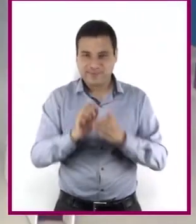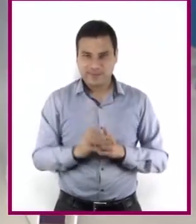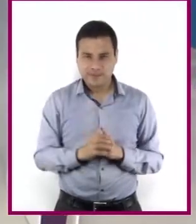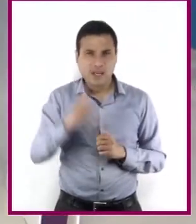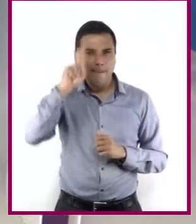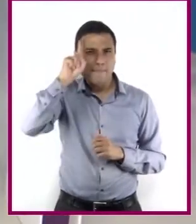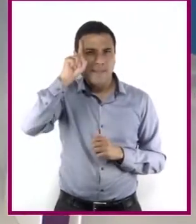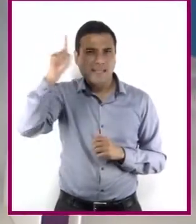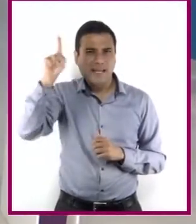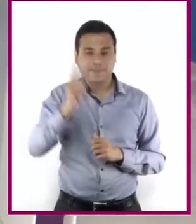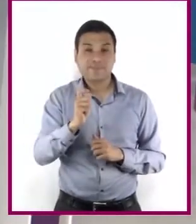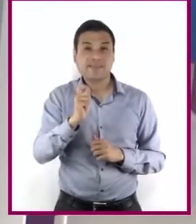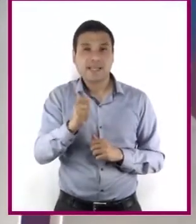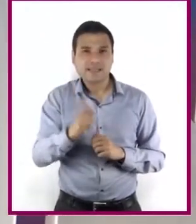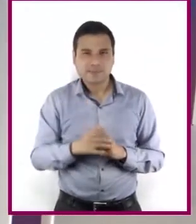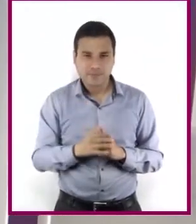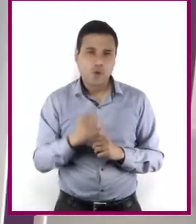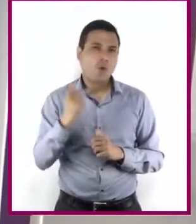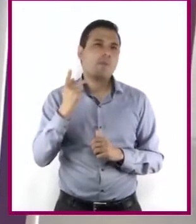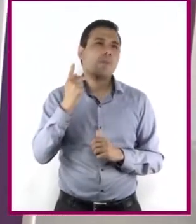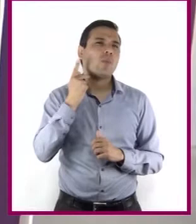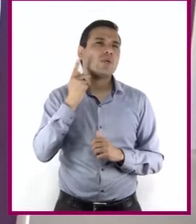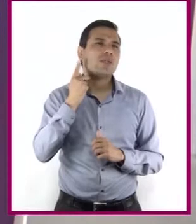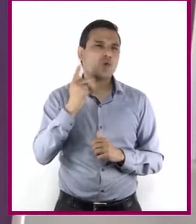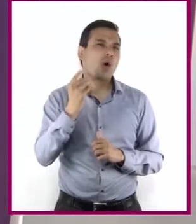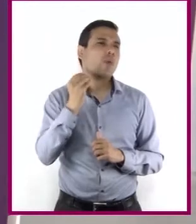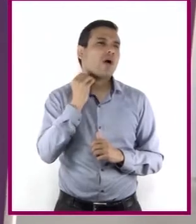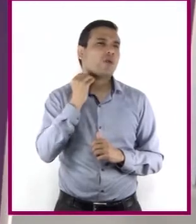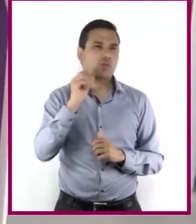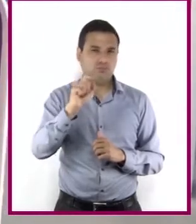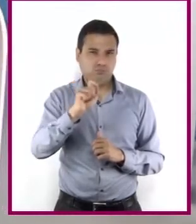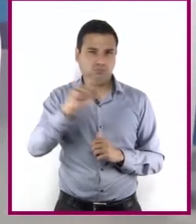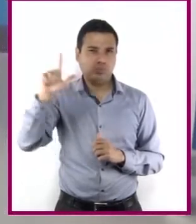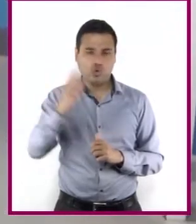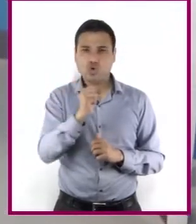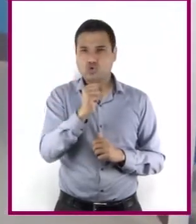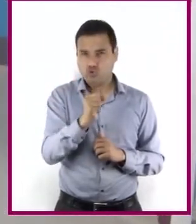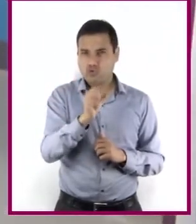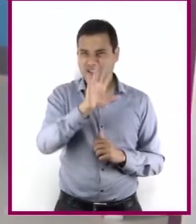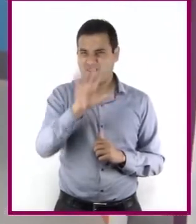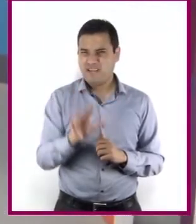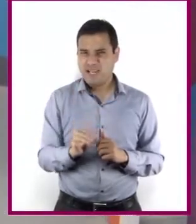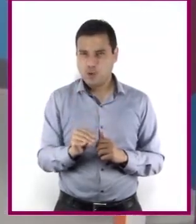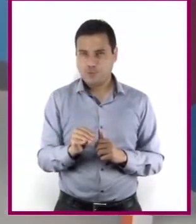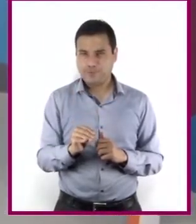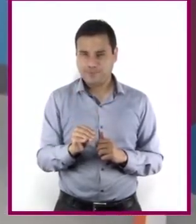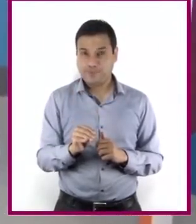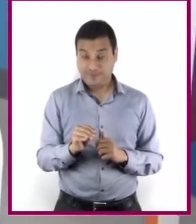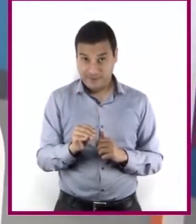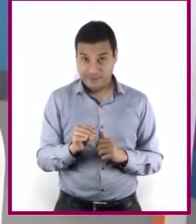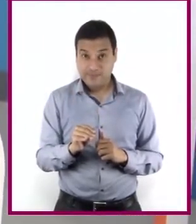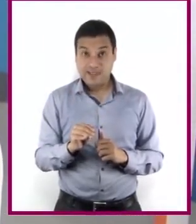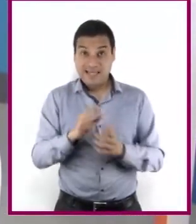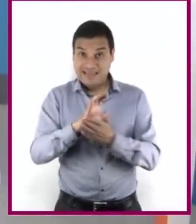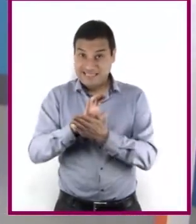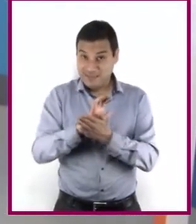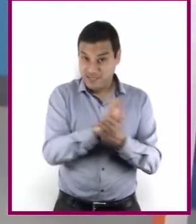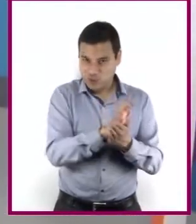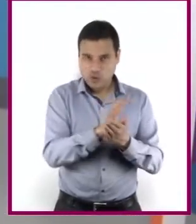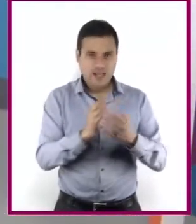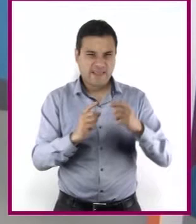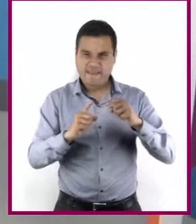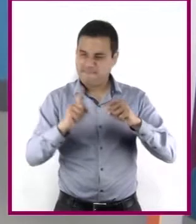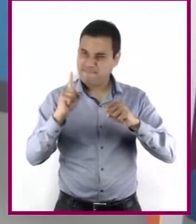político activista y abogado sudafricano que dedicó su vida a luchar contra el apartheid, las leyes